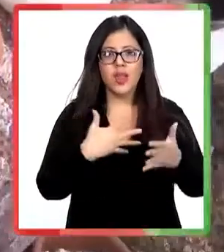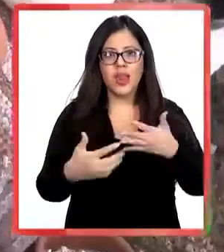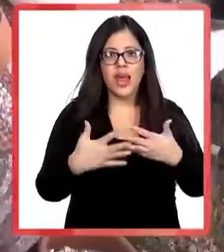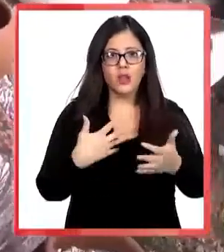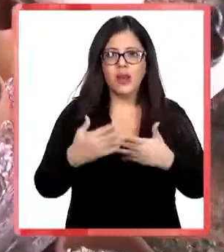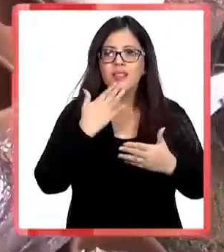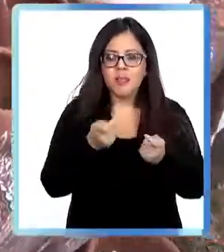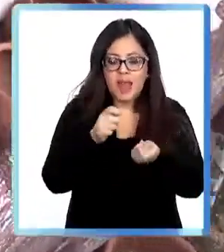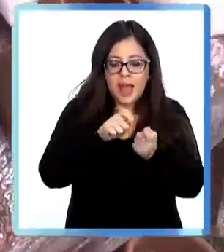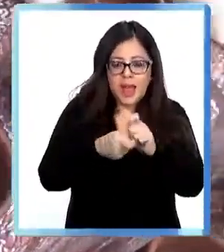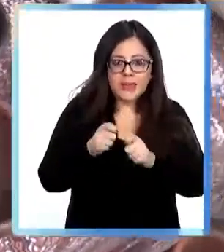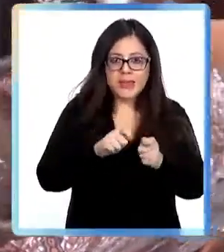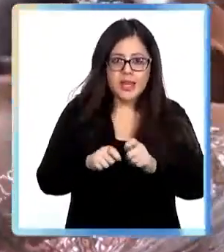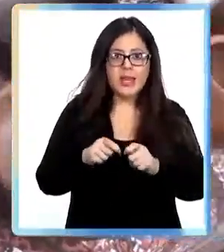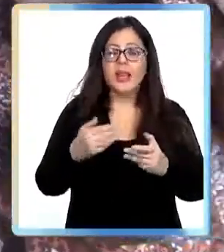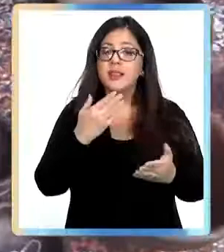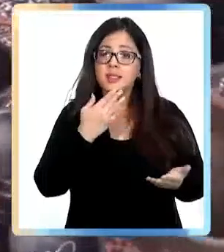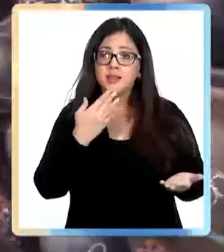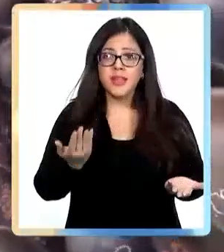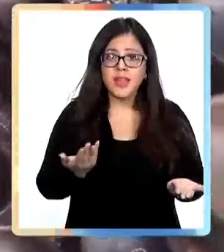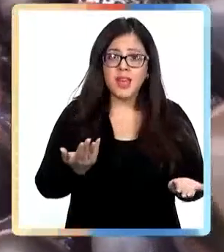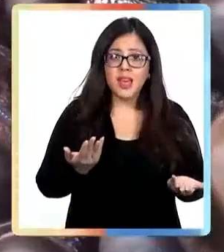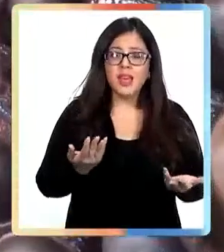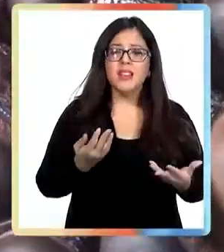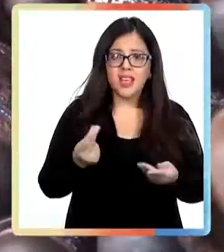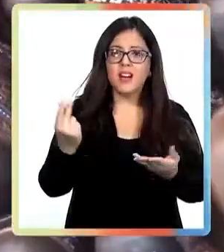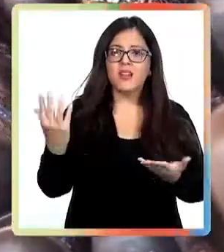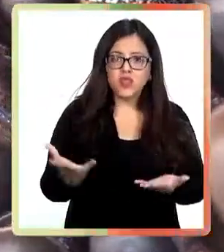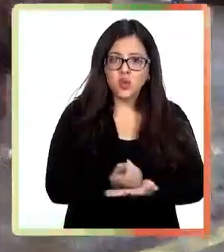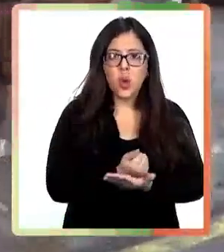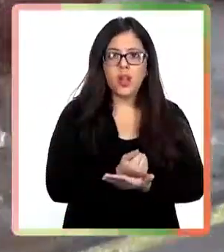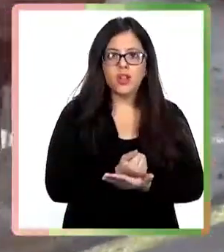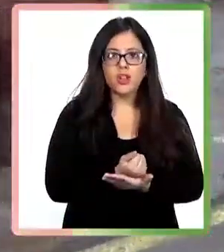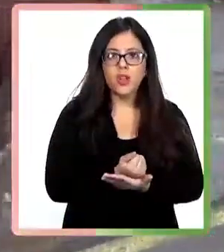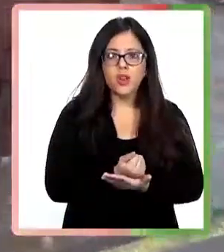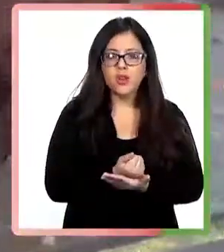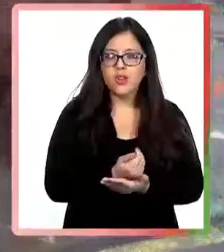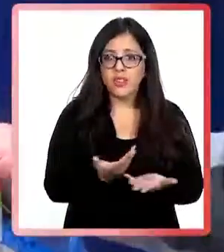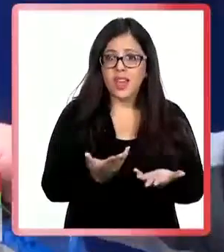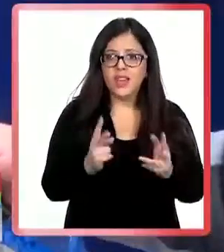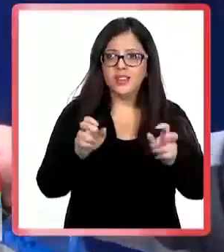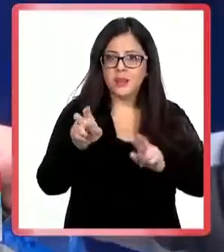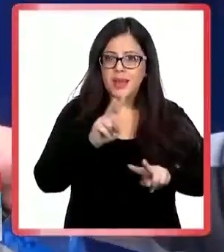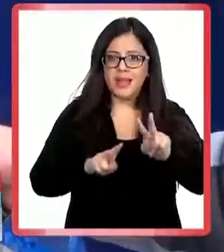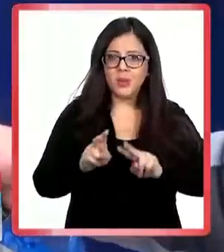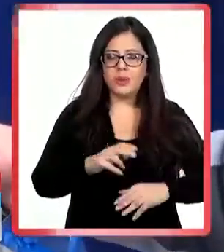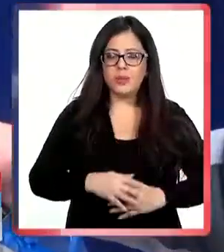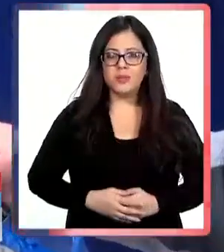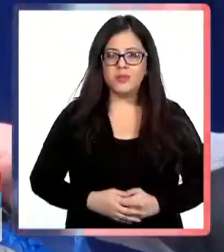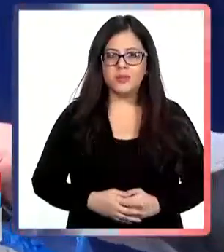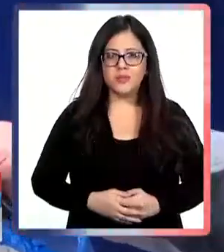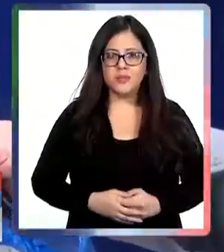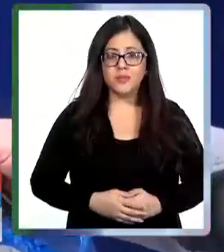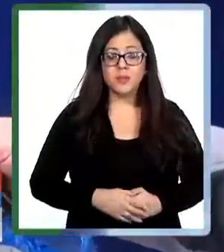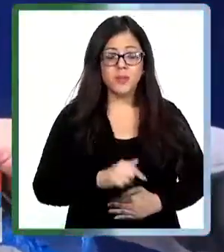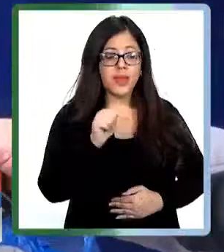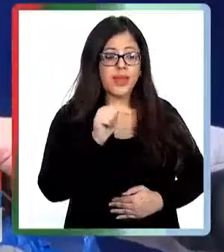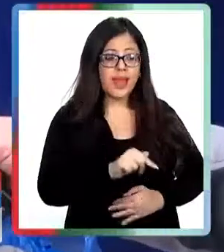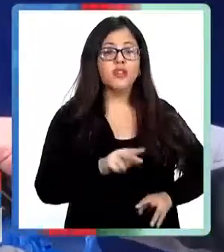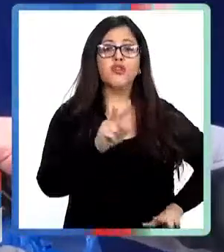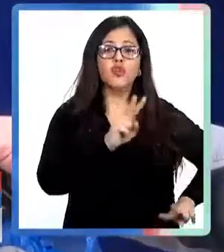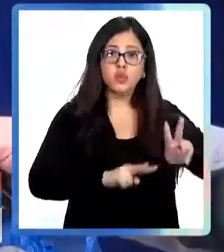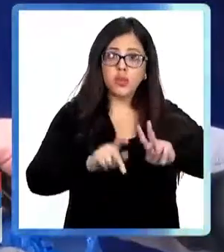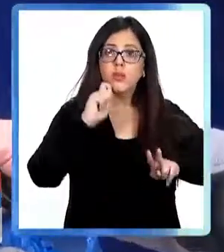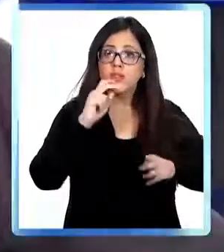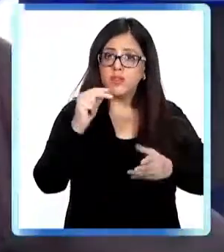artesanales, además de generar ingresos económicos a través del turismo. El turismo es un ingreso para todos, para